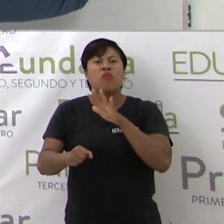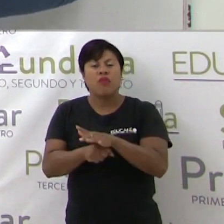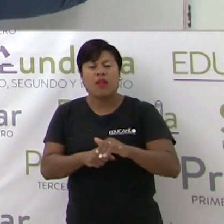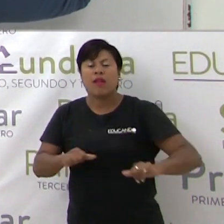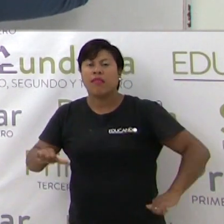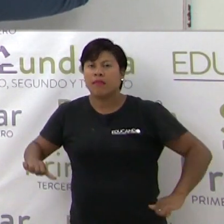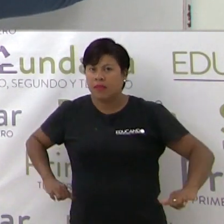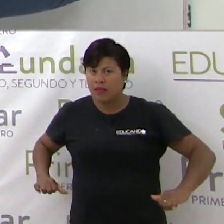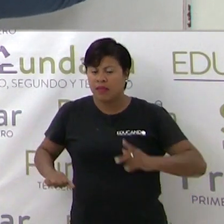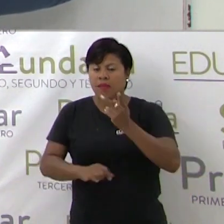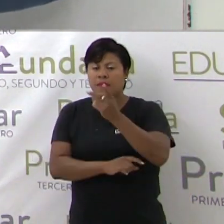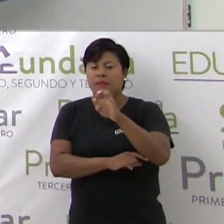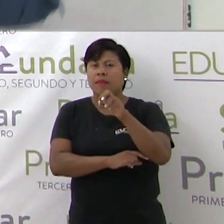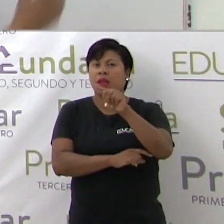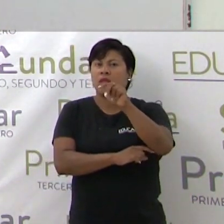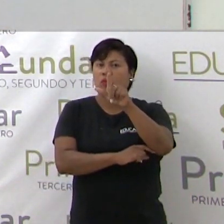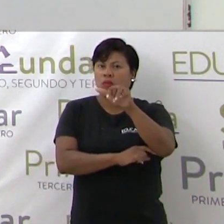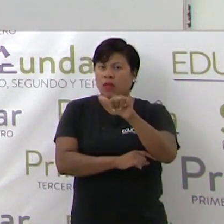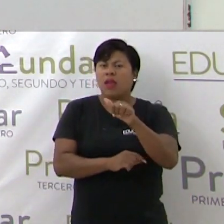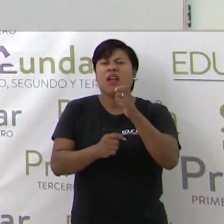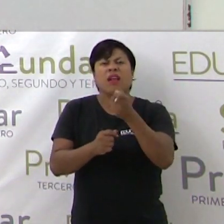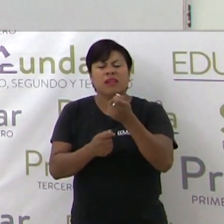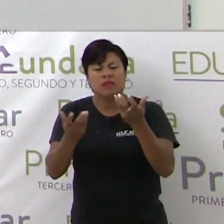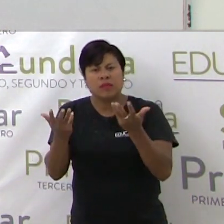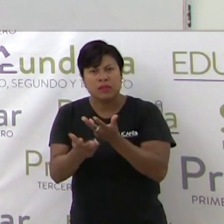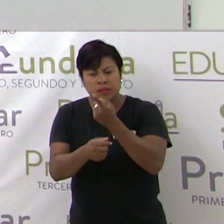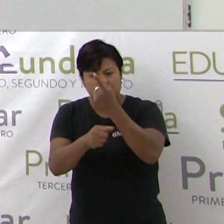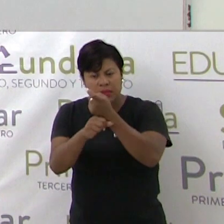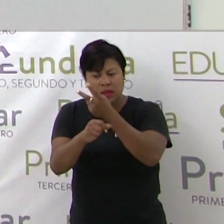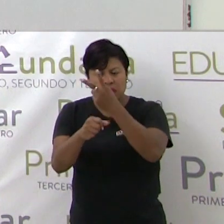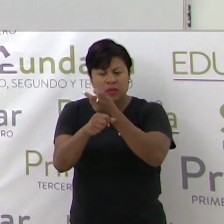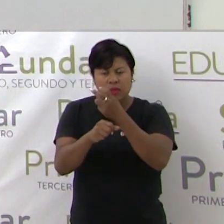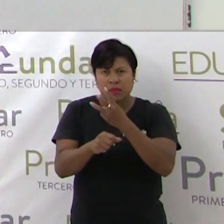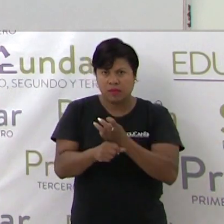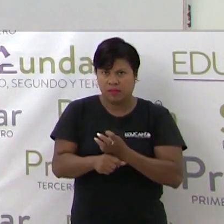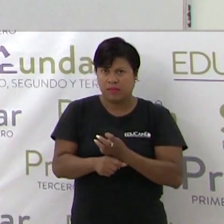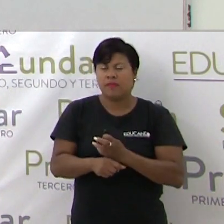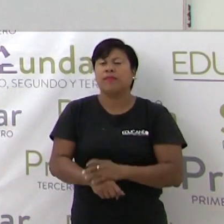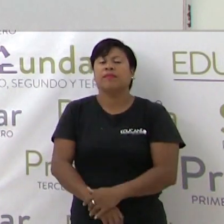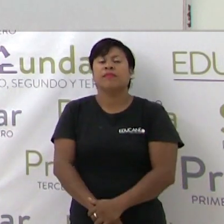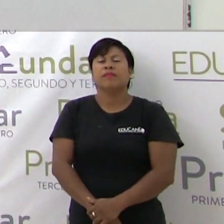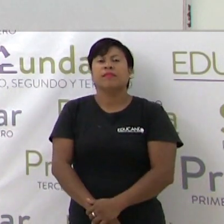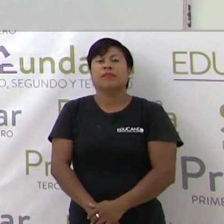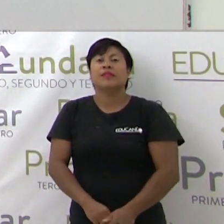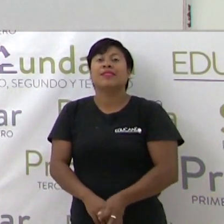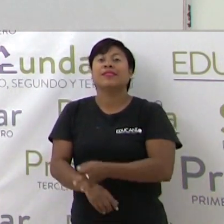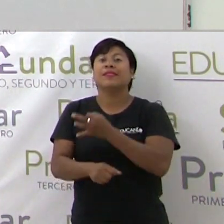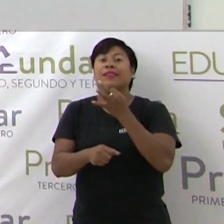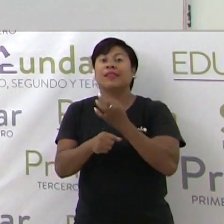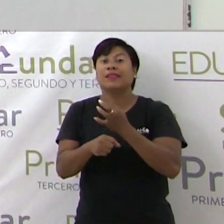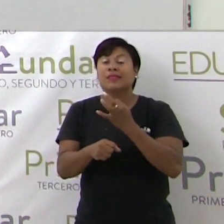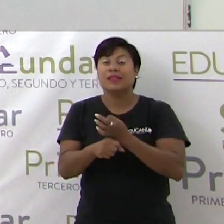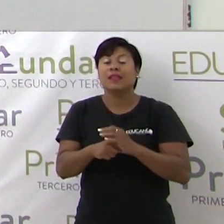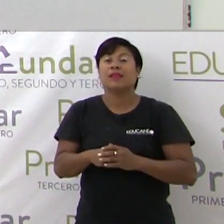O sea, ¿qué vamos a hacer primero, qué vamos a hacer después y qué vamos a hacer al final? Tercero es